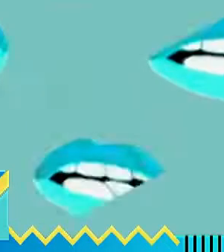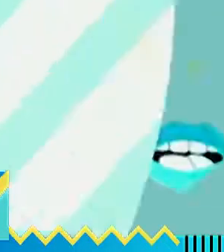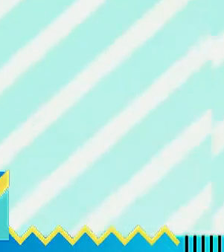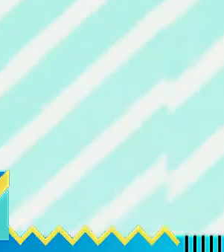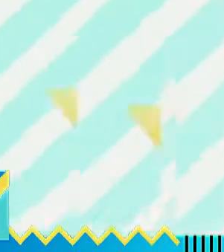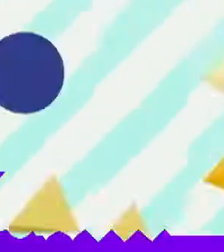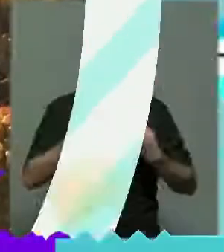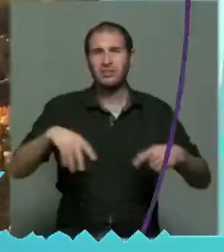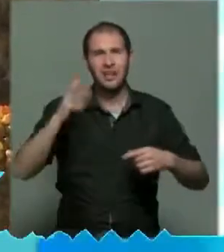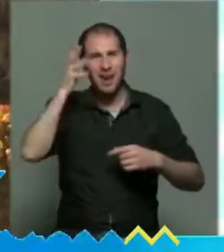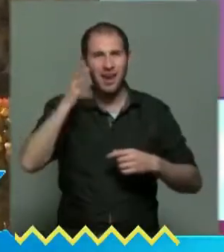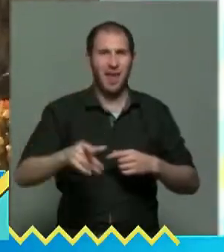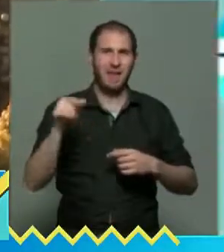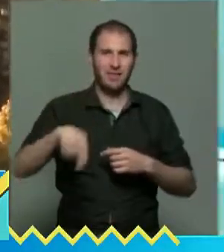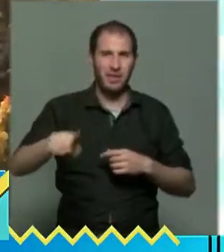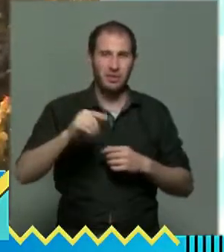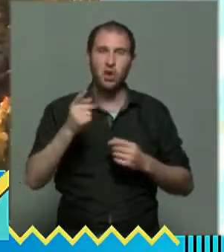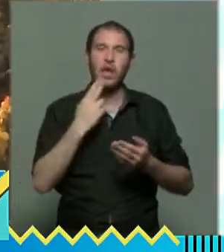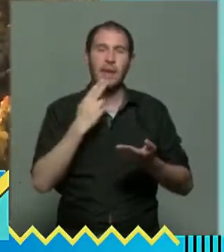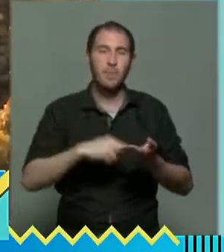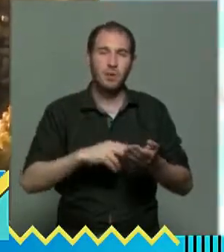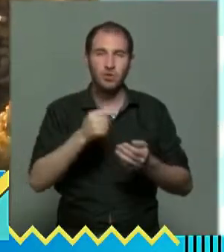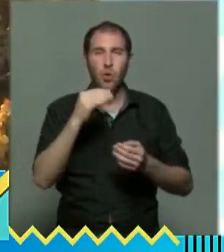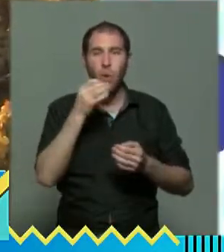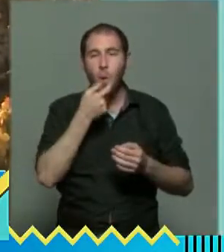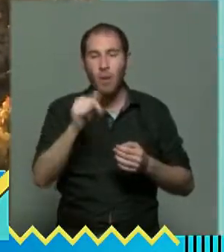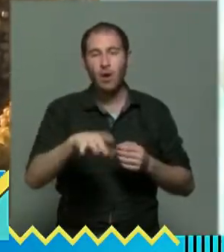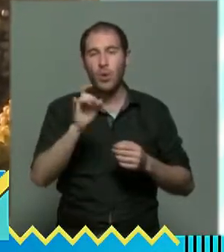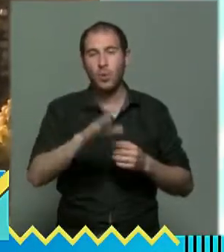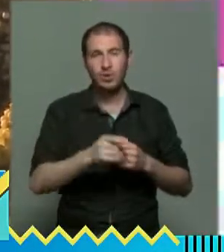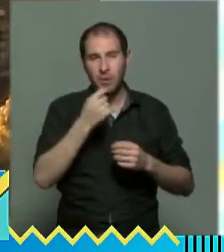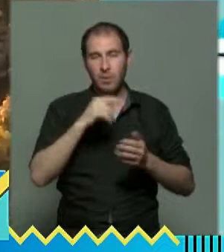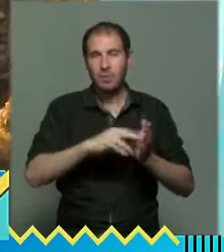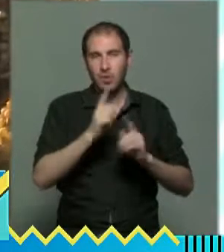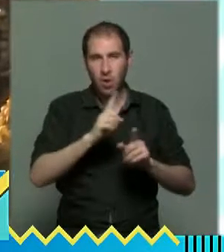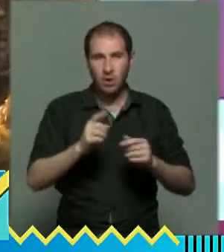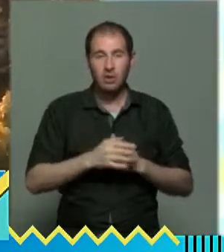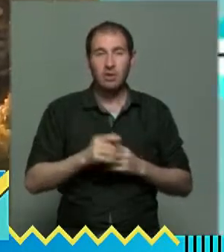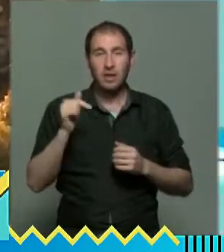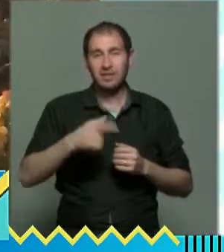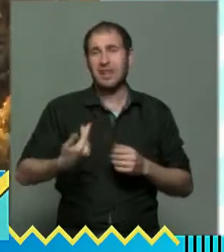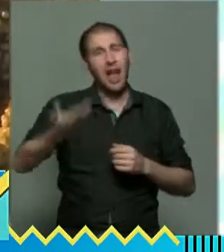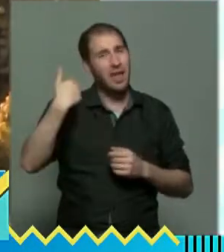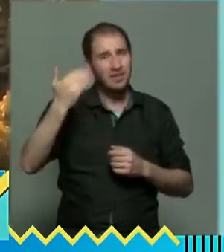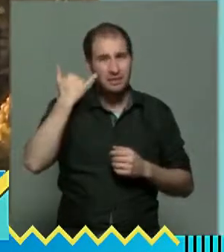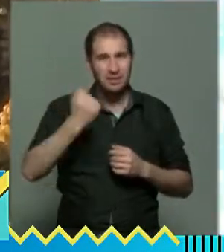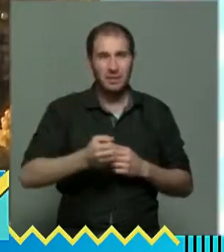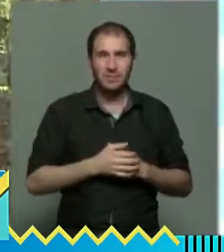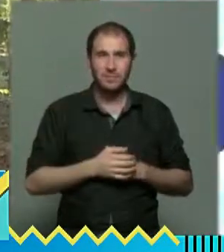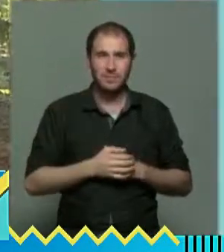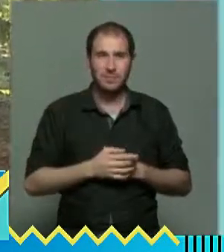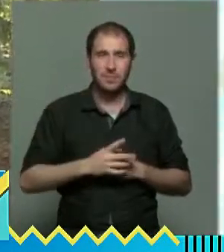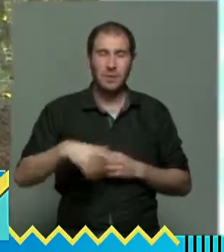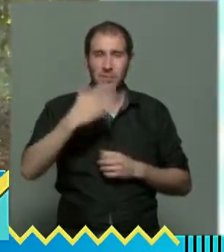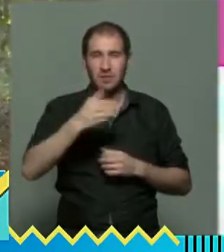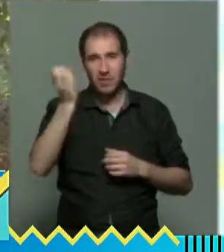situación crítica del productor sería. No es que con el impuesto a la uva hoy solamente, digamos, se afecta, sino que en realidad ya de hace rato vienen